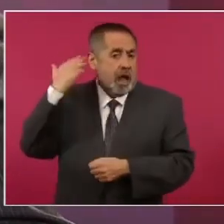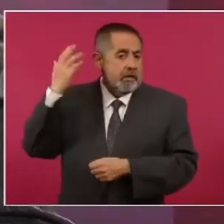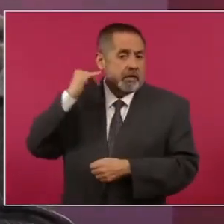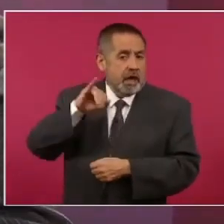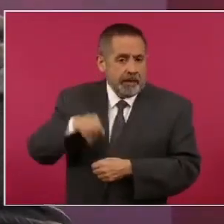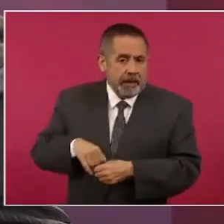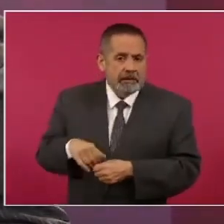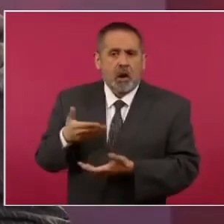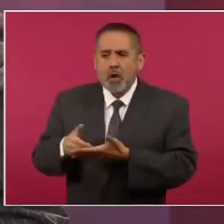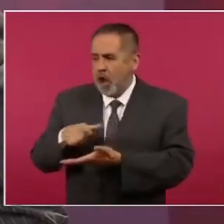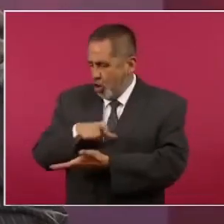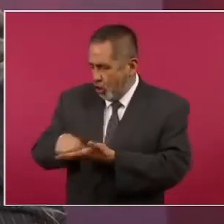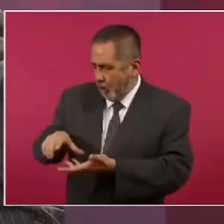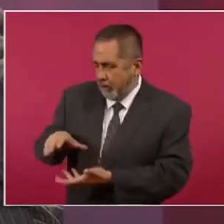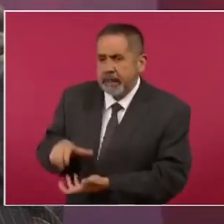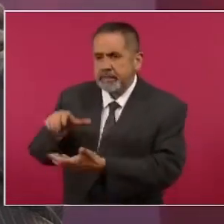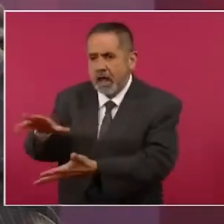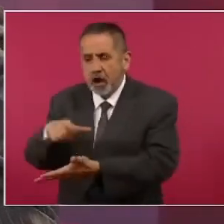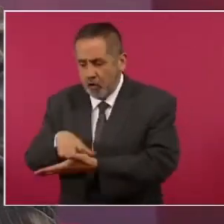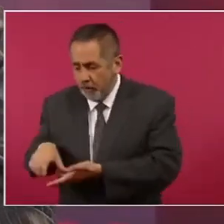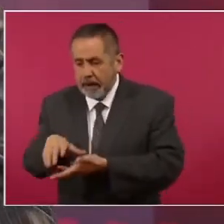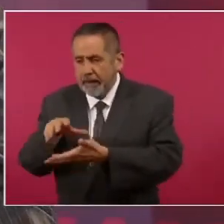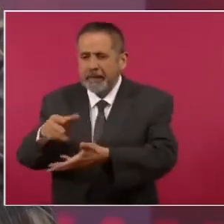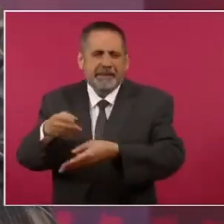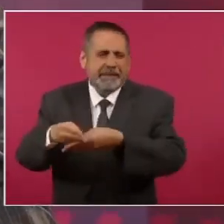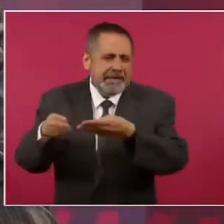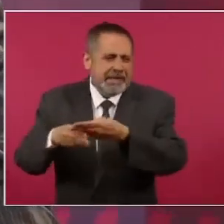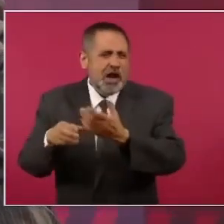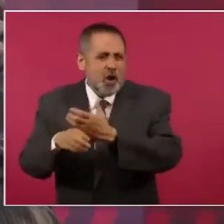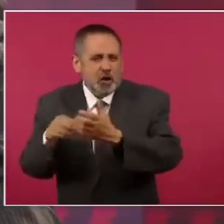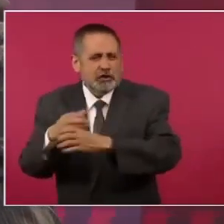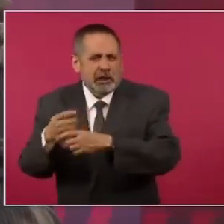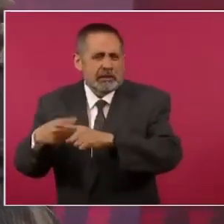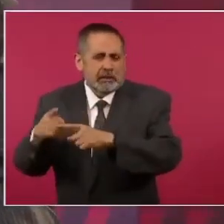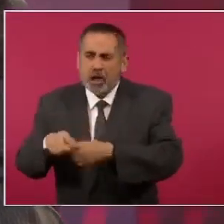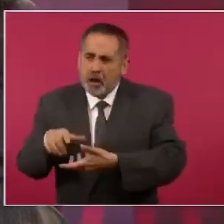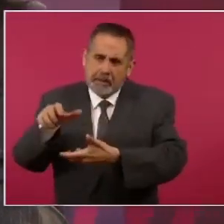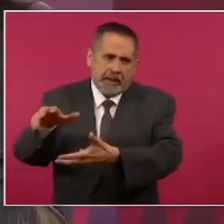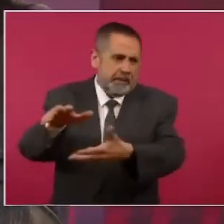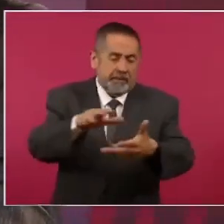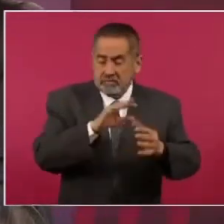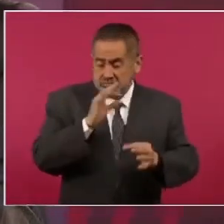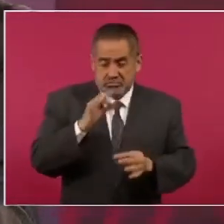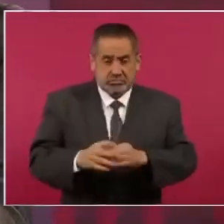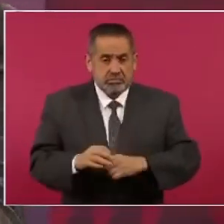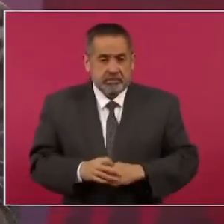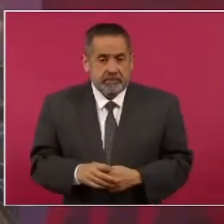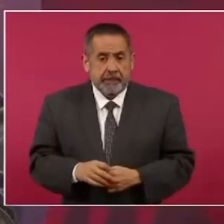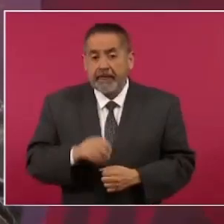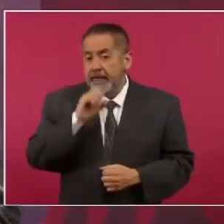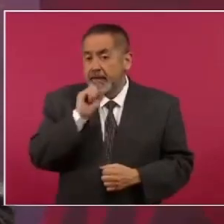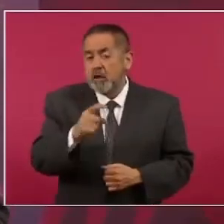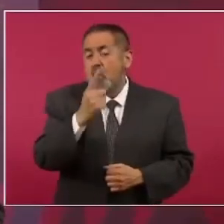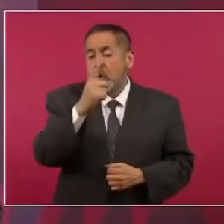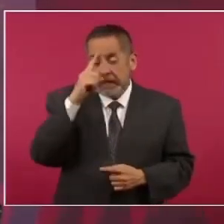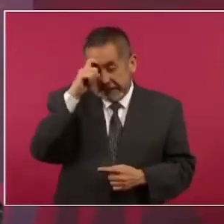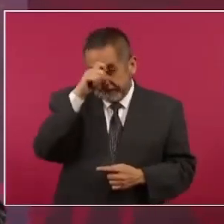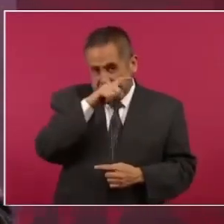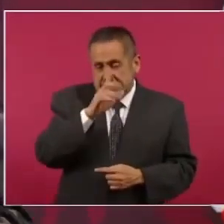hecho y estamos resolviendo también un asunto complejo